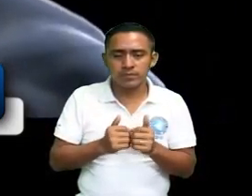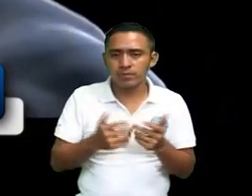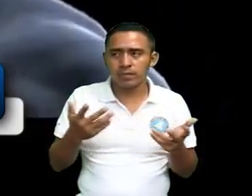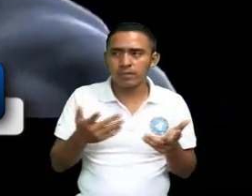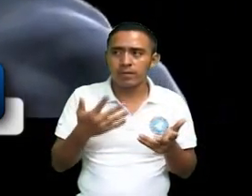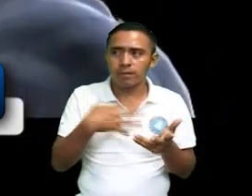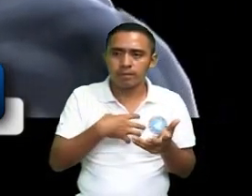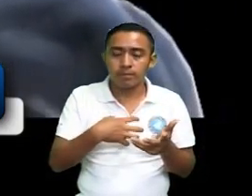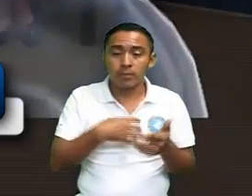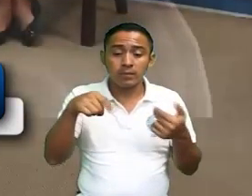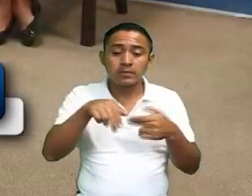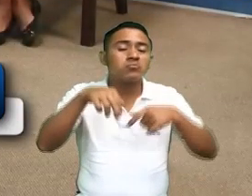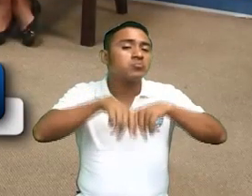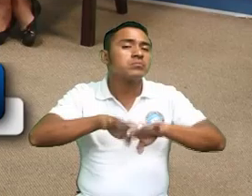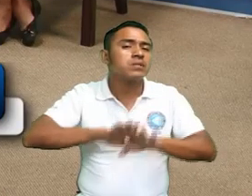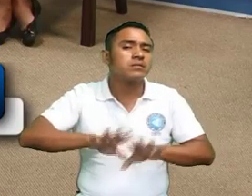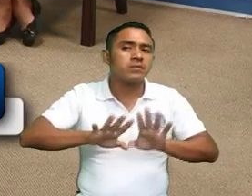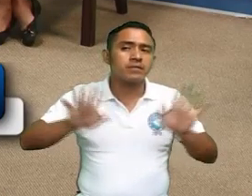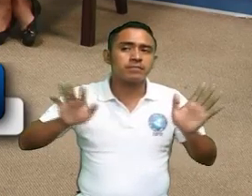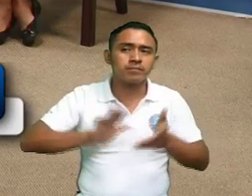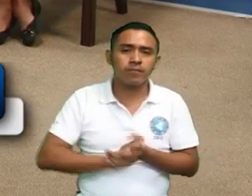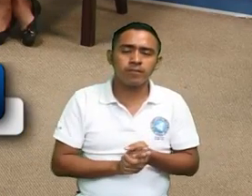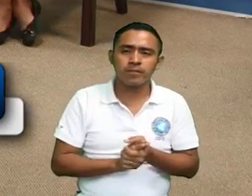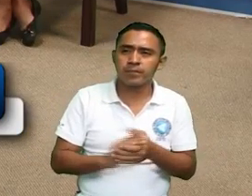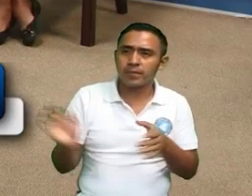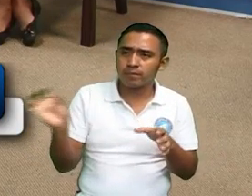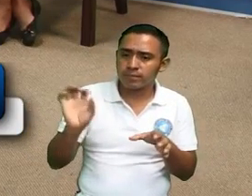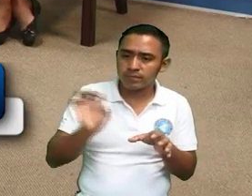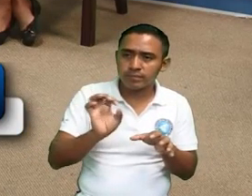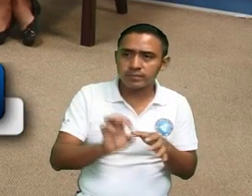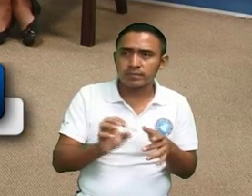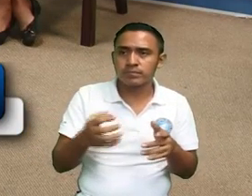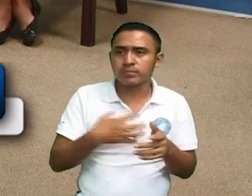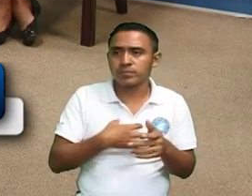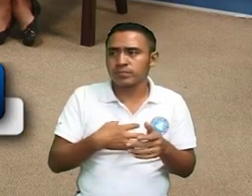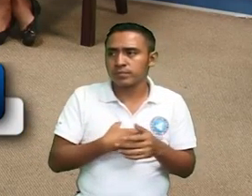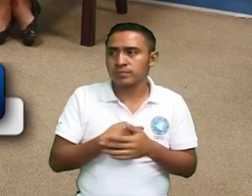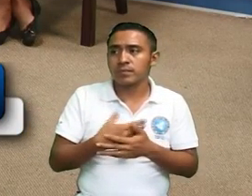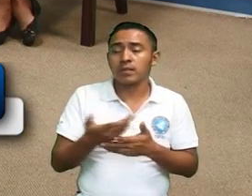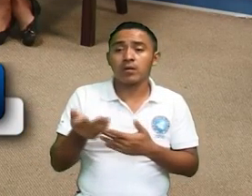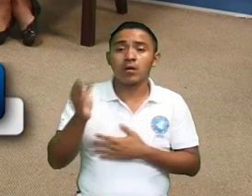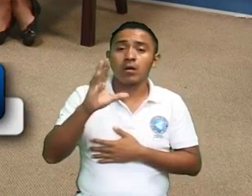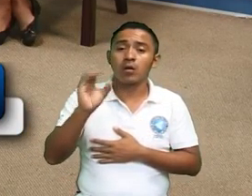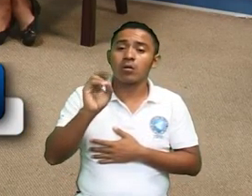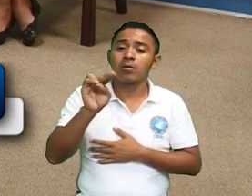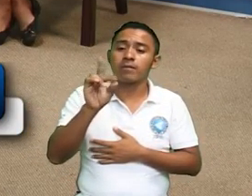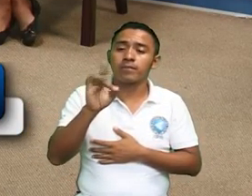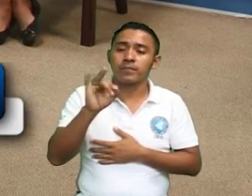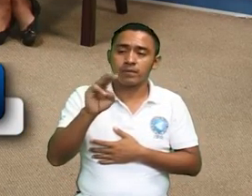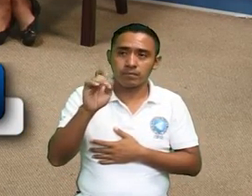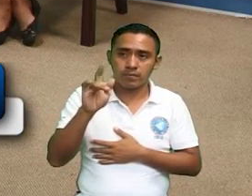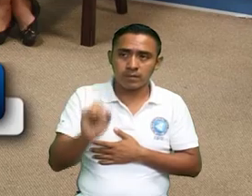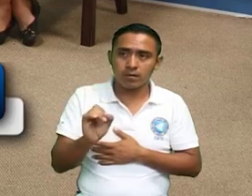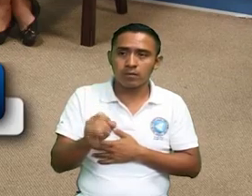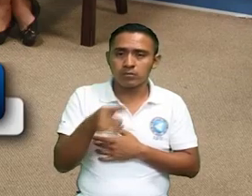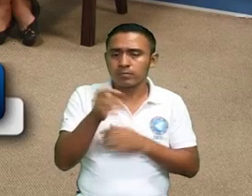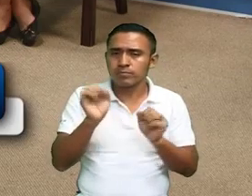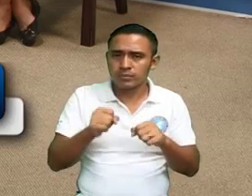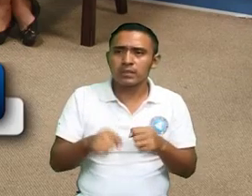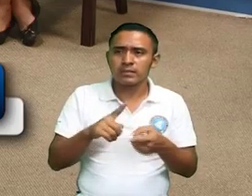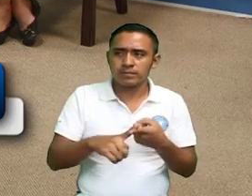porque son alimentos naturales. Cuando hablamos de condimentos, son especies artificiales. O sea, usted puede cocinar en su casa con bastante